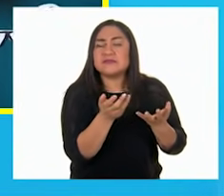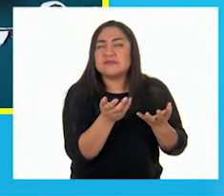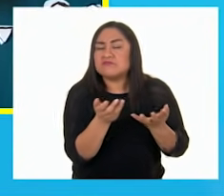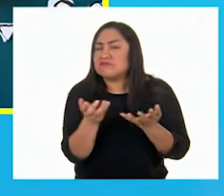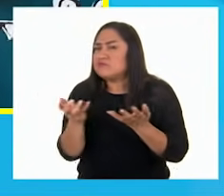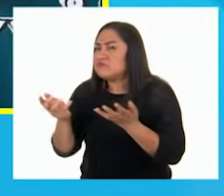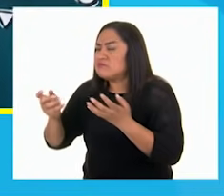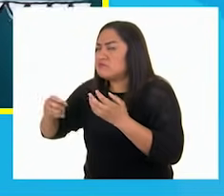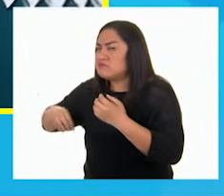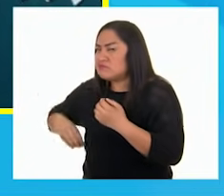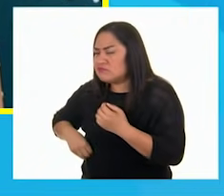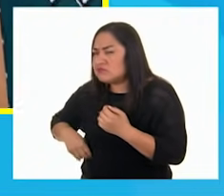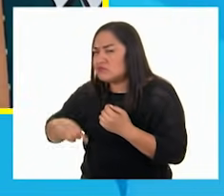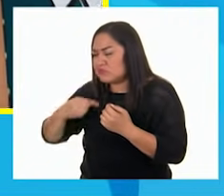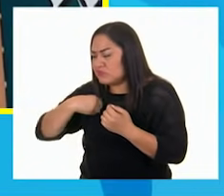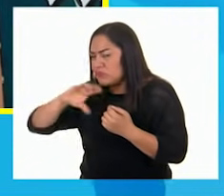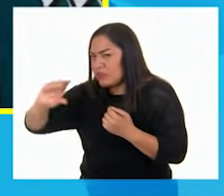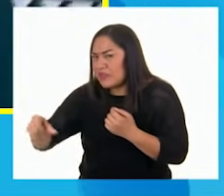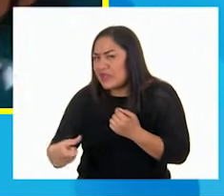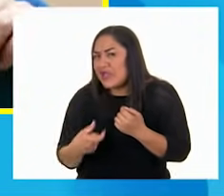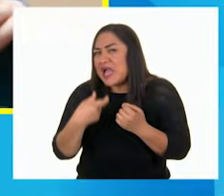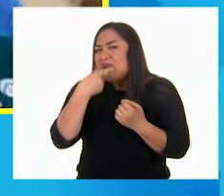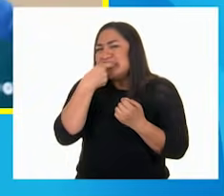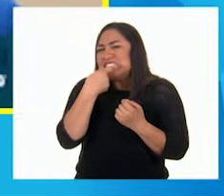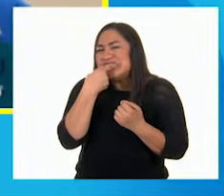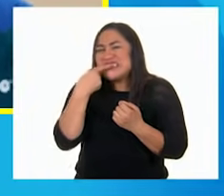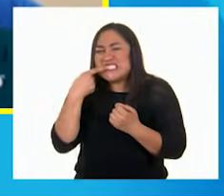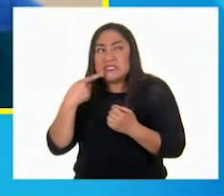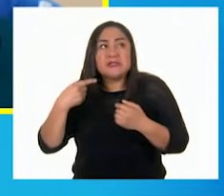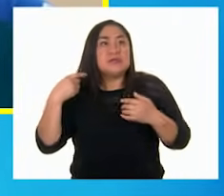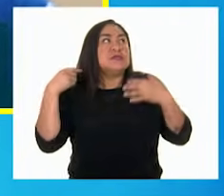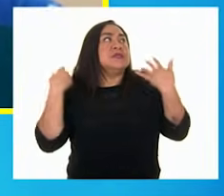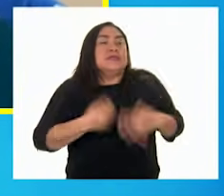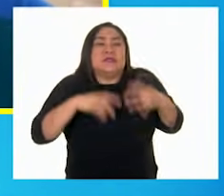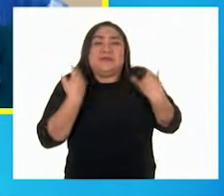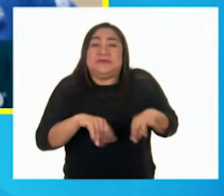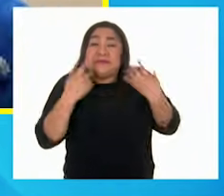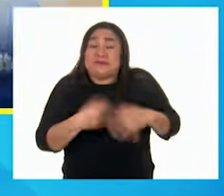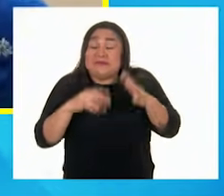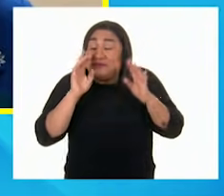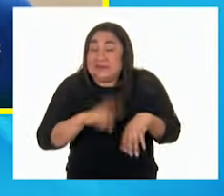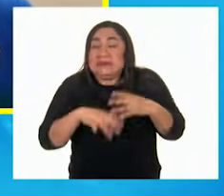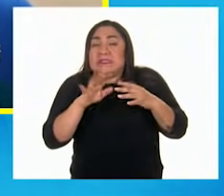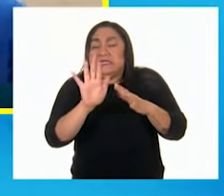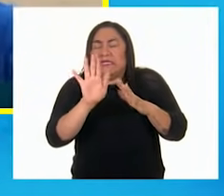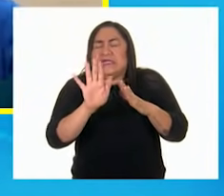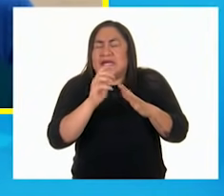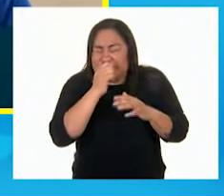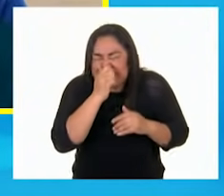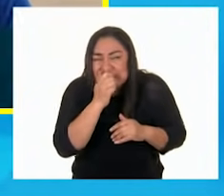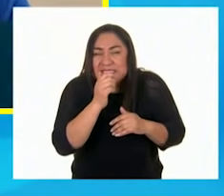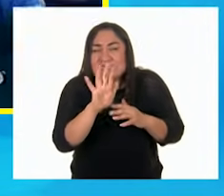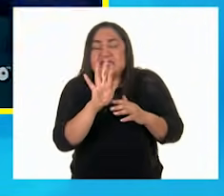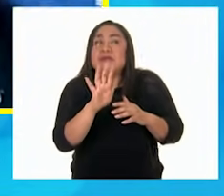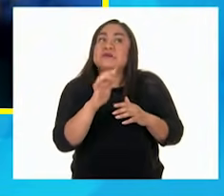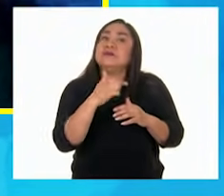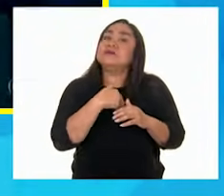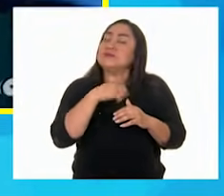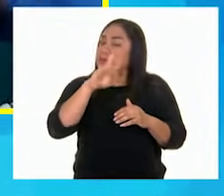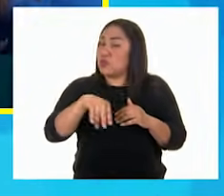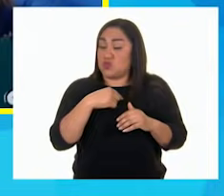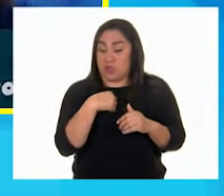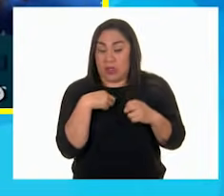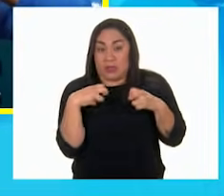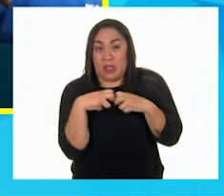¡Me pongo mis dientes! ¡Ay, nanita! ¡Ay, nanita! ¡Ay, es que cuando me pongo